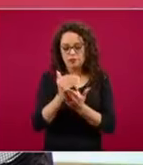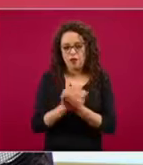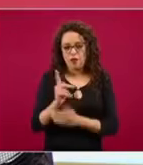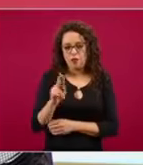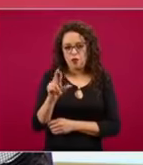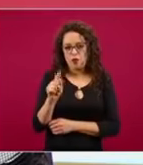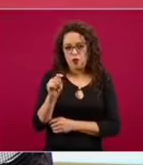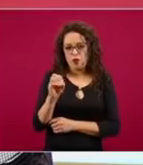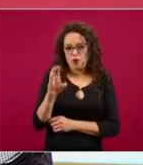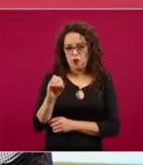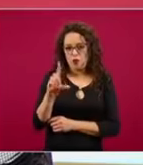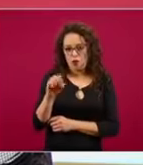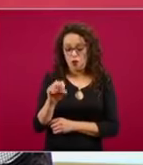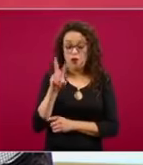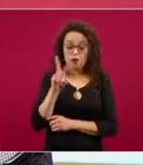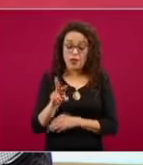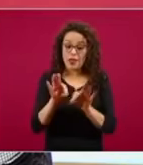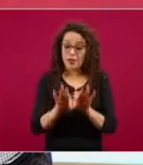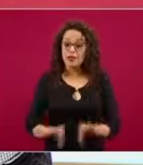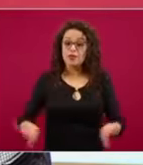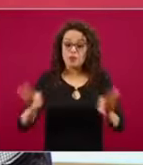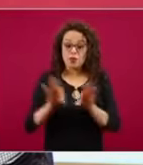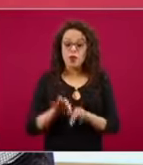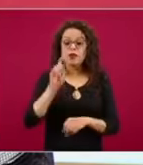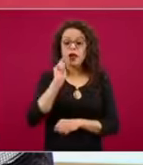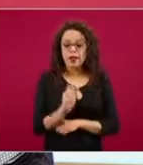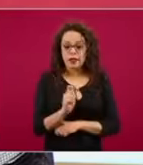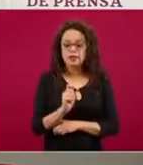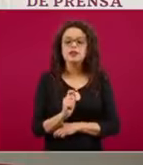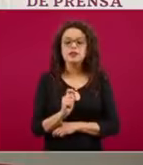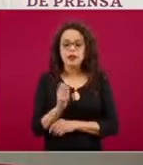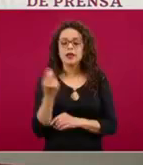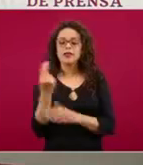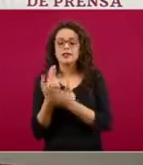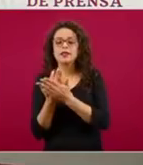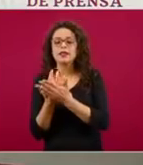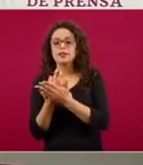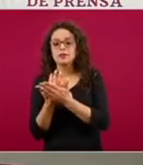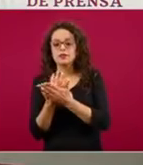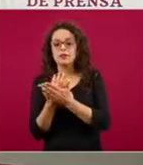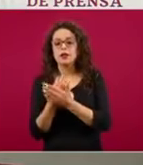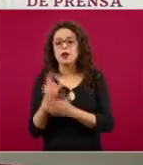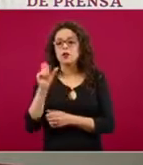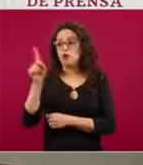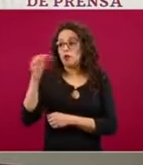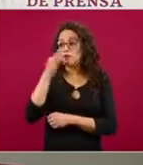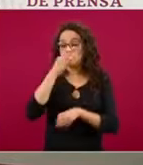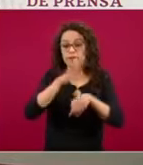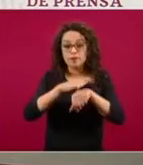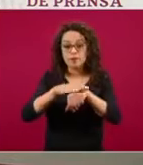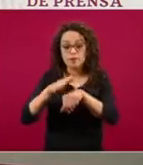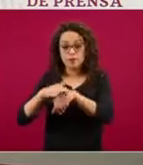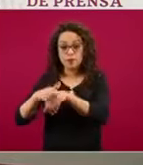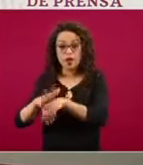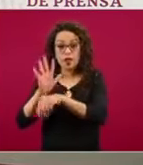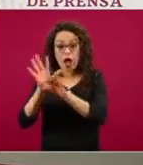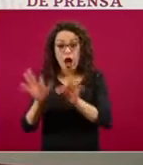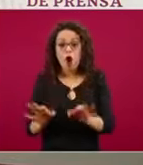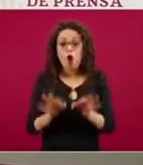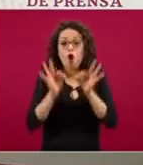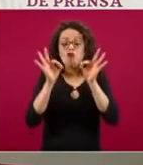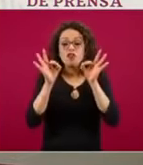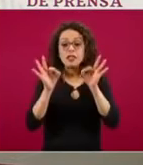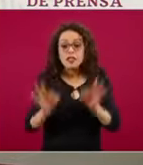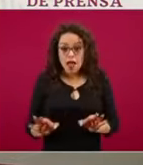sí es muy importante que podamos esperar a que se realicen las publicaciones oficiales, que además no solamente